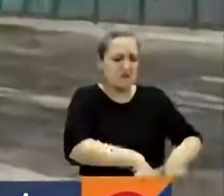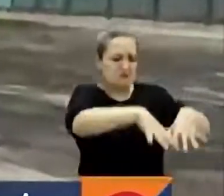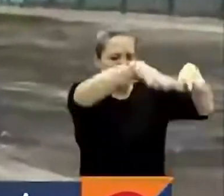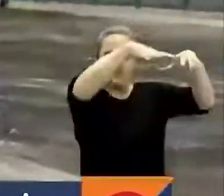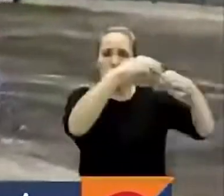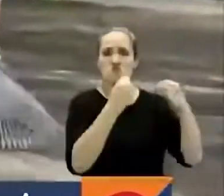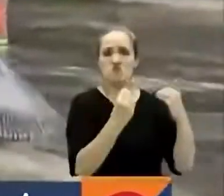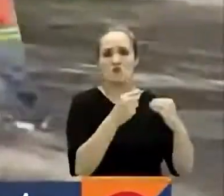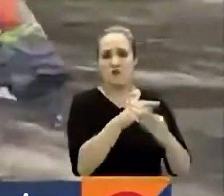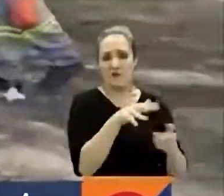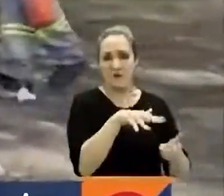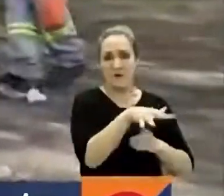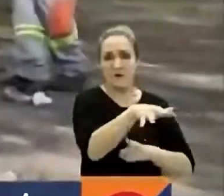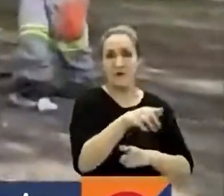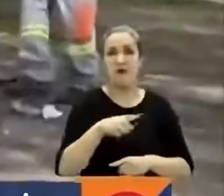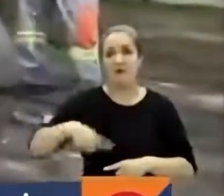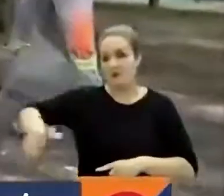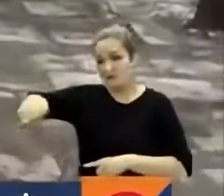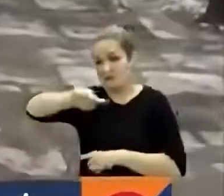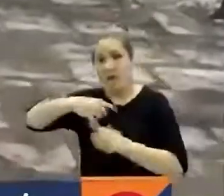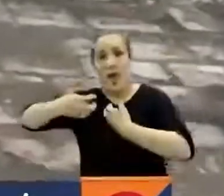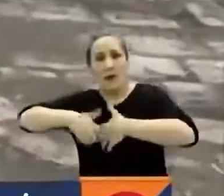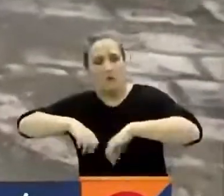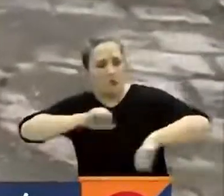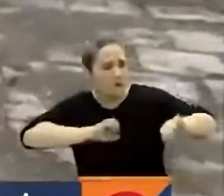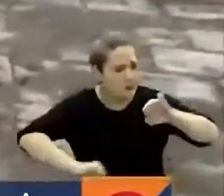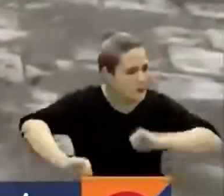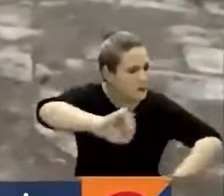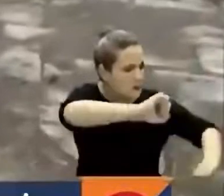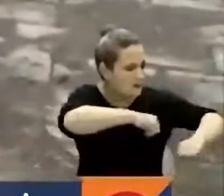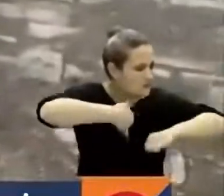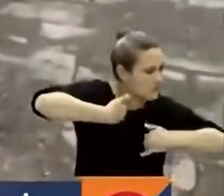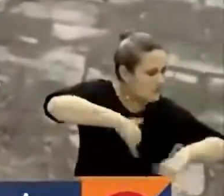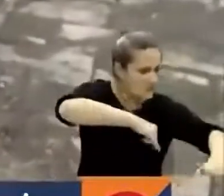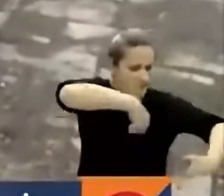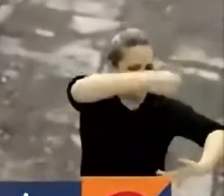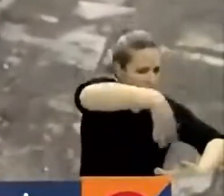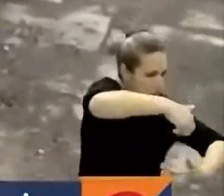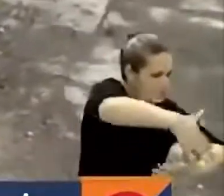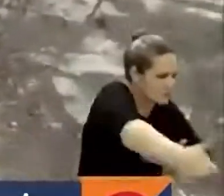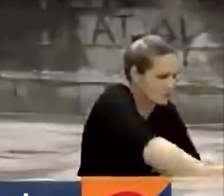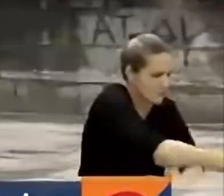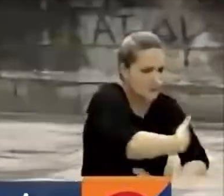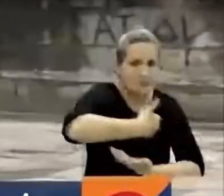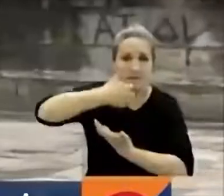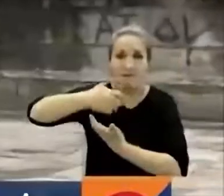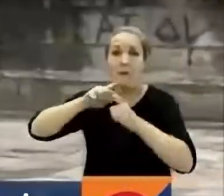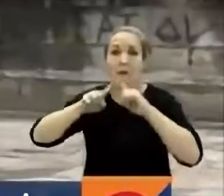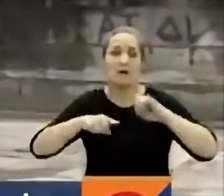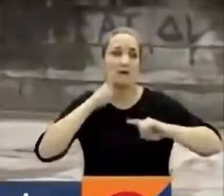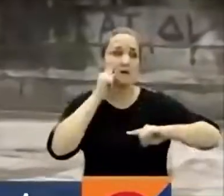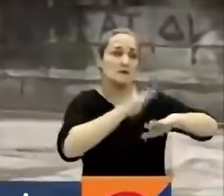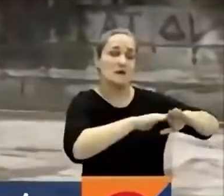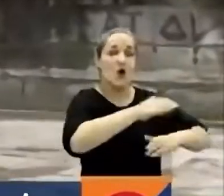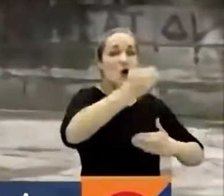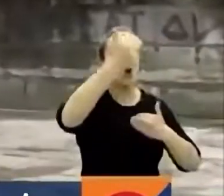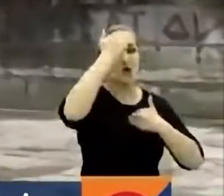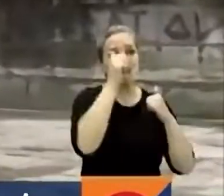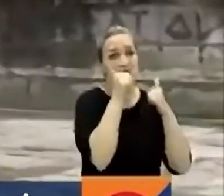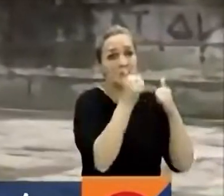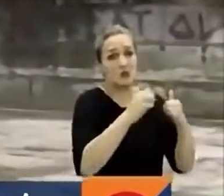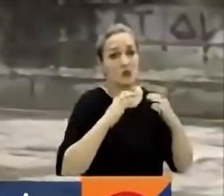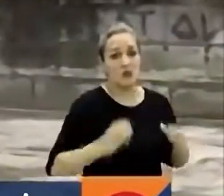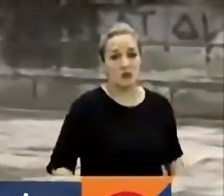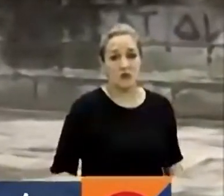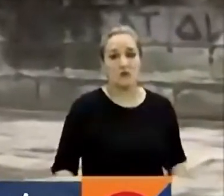este sector. Pese a los esfuerzos que hace la empresa de aseo por mantener a Medellín limpia, hacen un llamado a la conciencia ciudadana. Hacemos